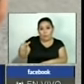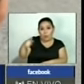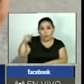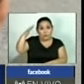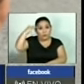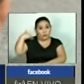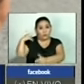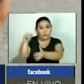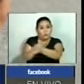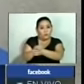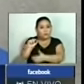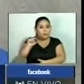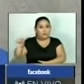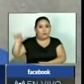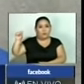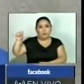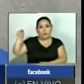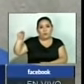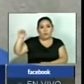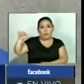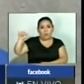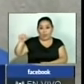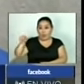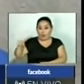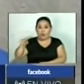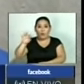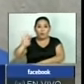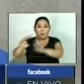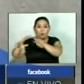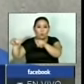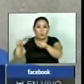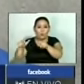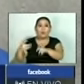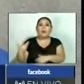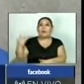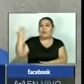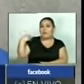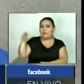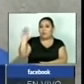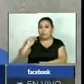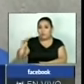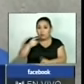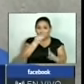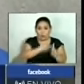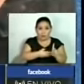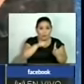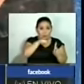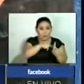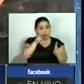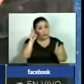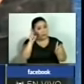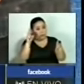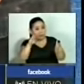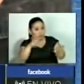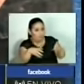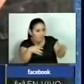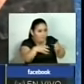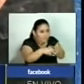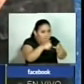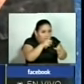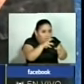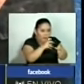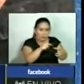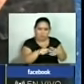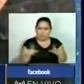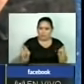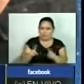de vida, Sonia Jennifer López, de 48, el pasado martes. El detenido, quien es señalado de pertenecer a una estructura criminal,